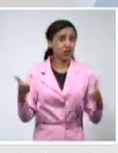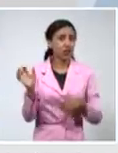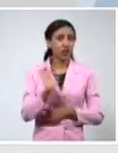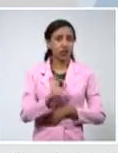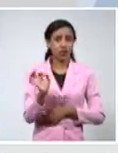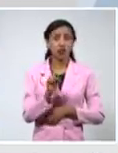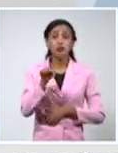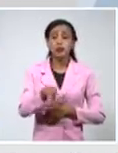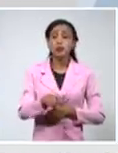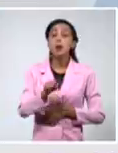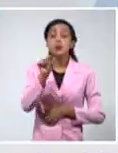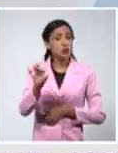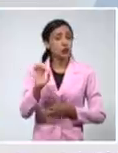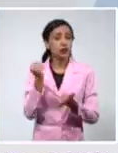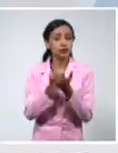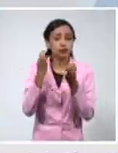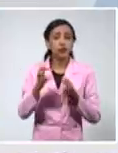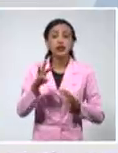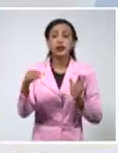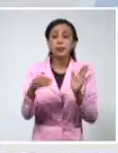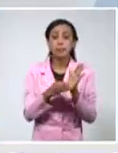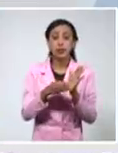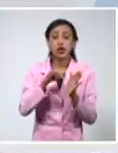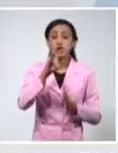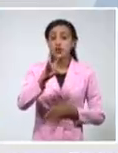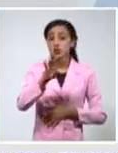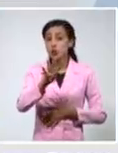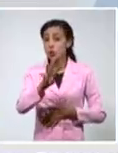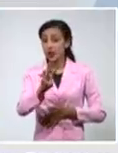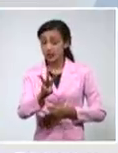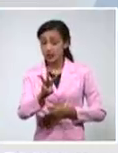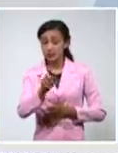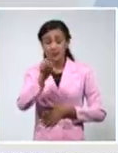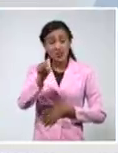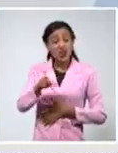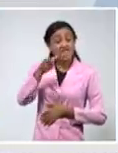sospechosos 3.943, en vigilancia